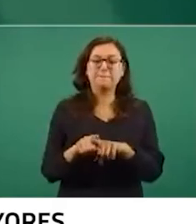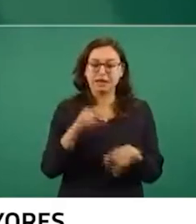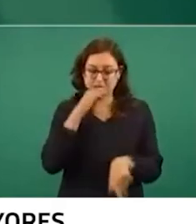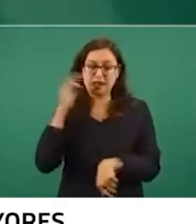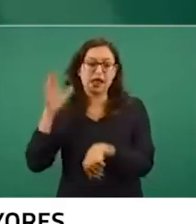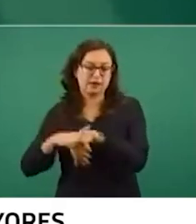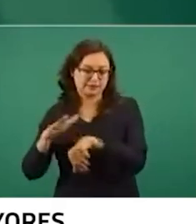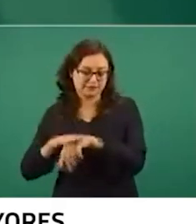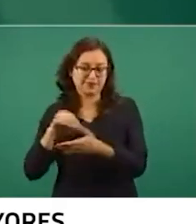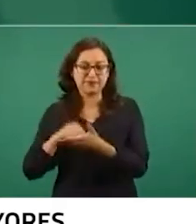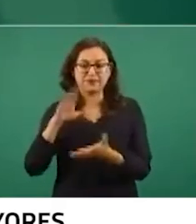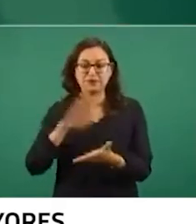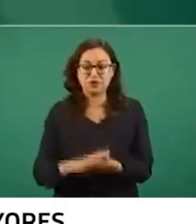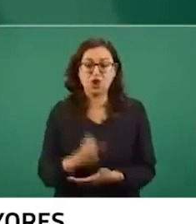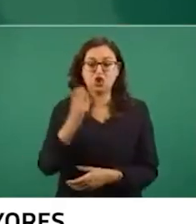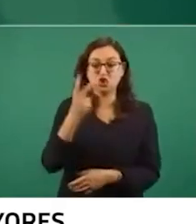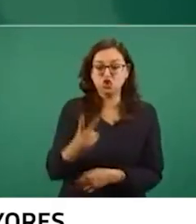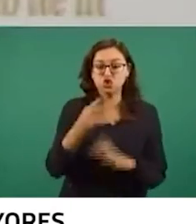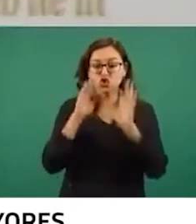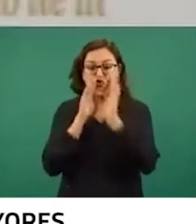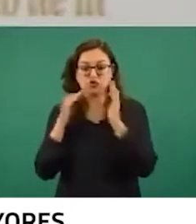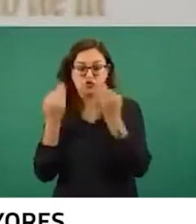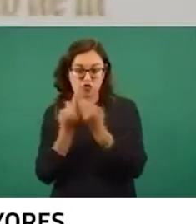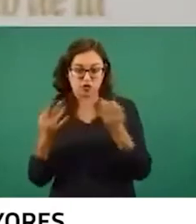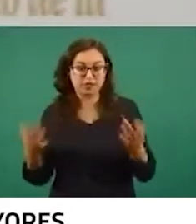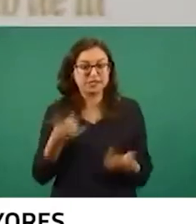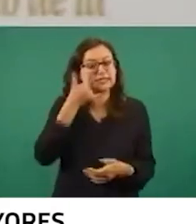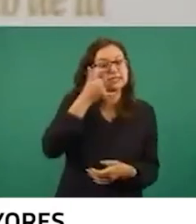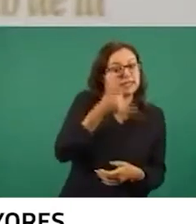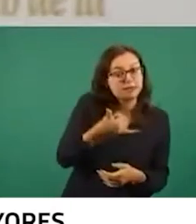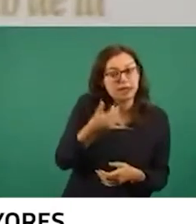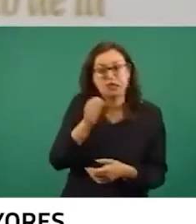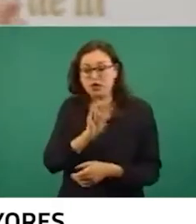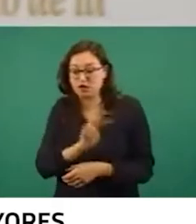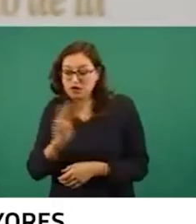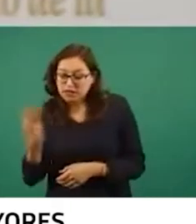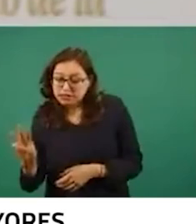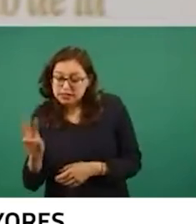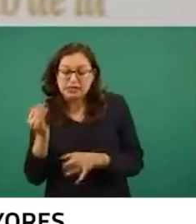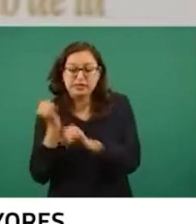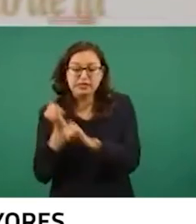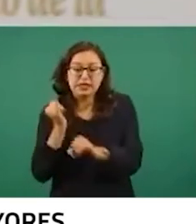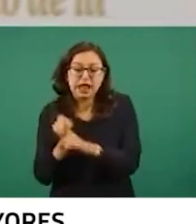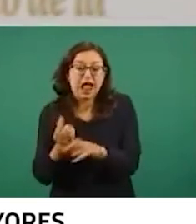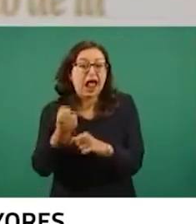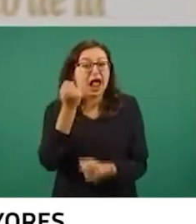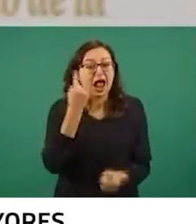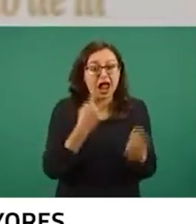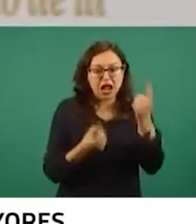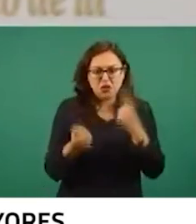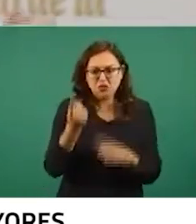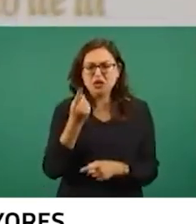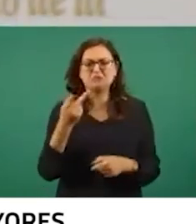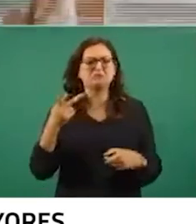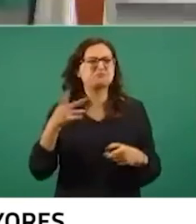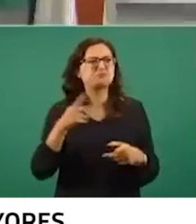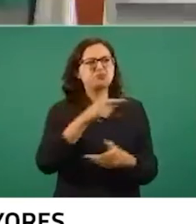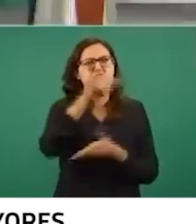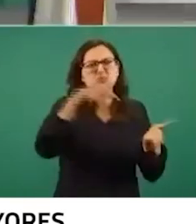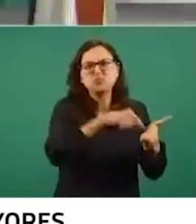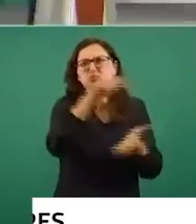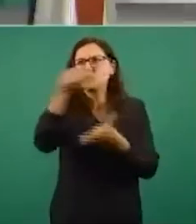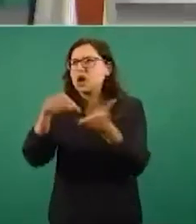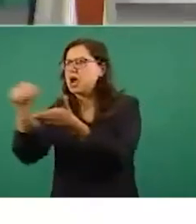cita entonces son dos mecanismos complementarios alguno es más fácil, por ejemplo, para áreas de amplio acceso al internet que